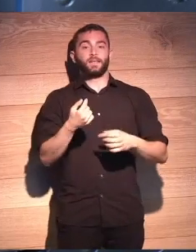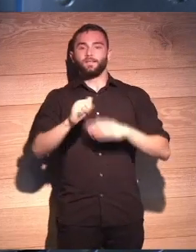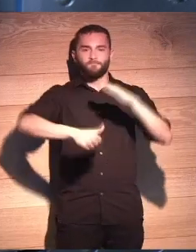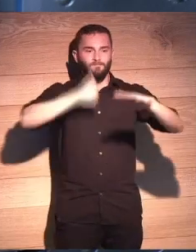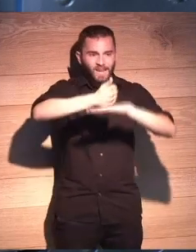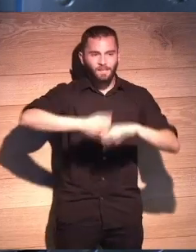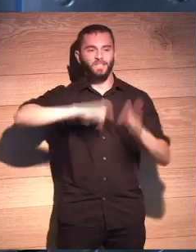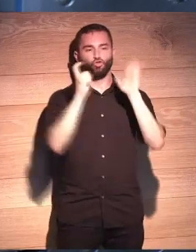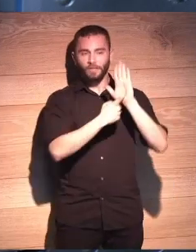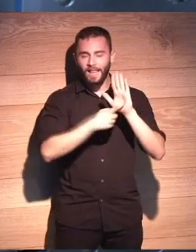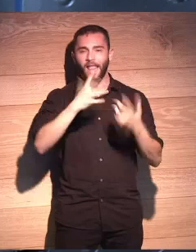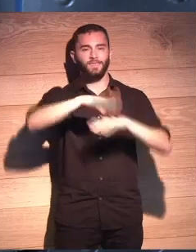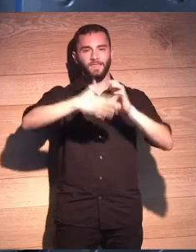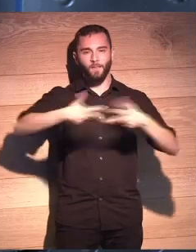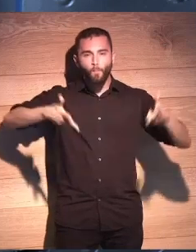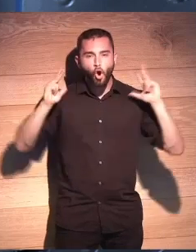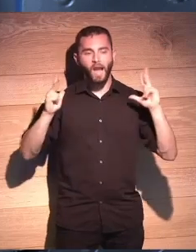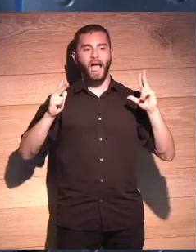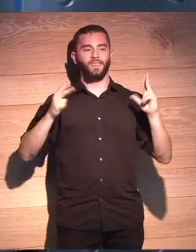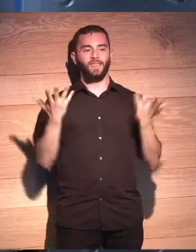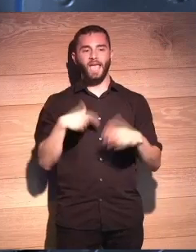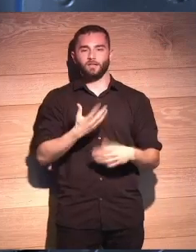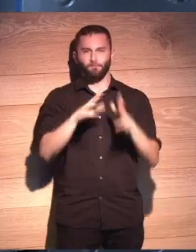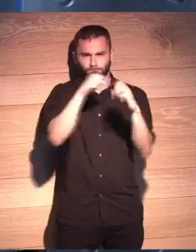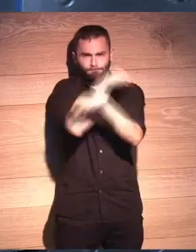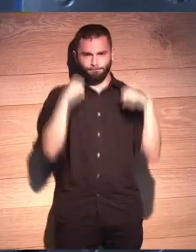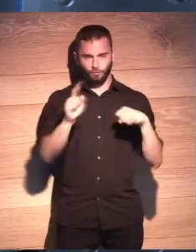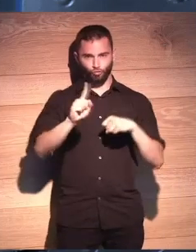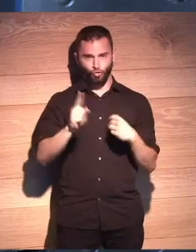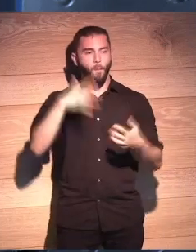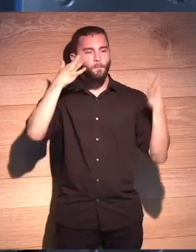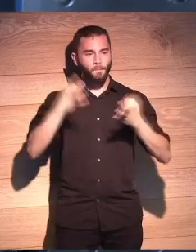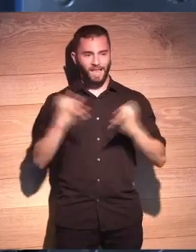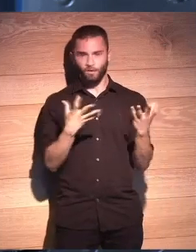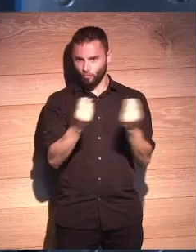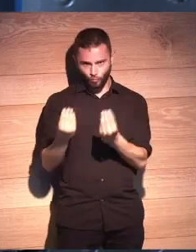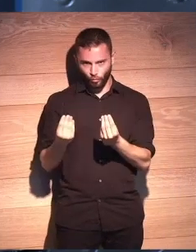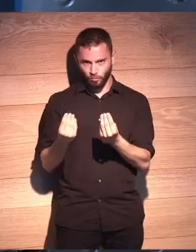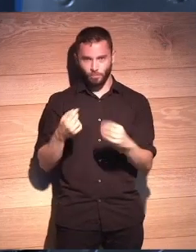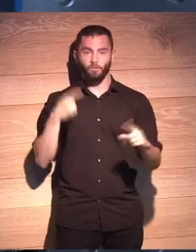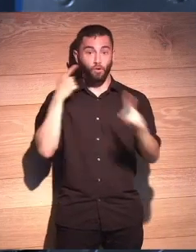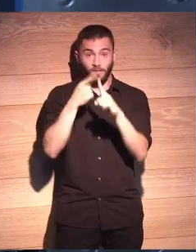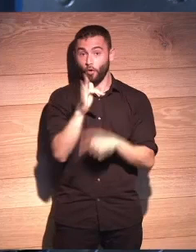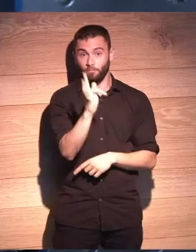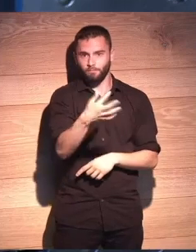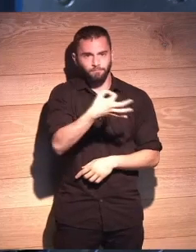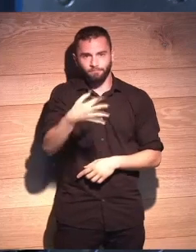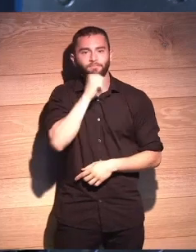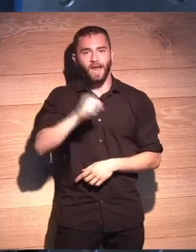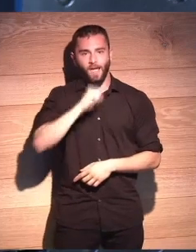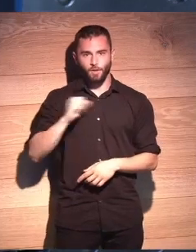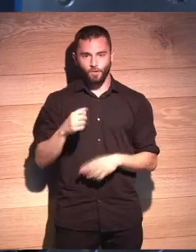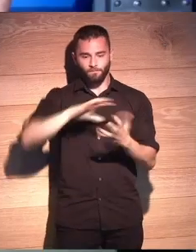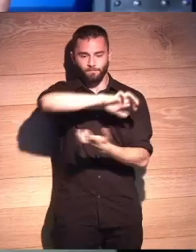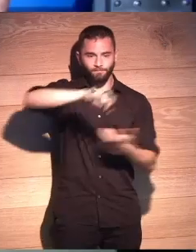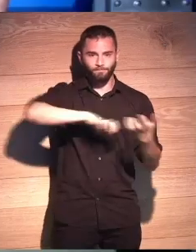y en democracias no consolidadas tiene mucho peligro. Igual que utilizada para el bien es maravilloso, la